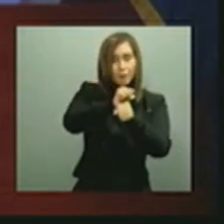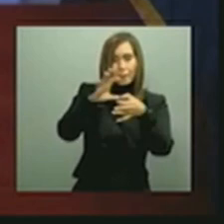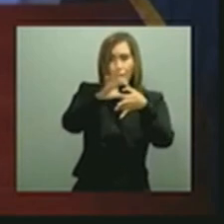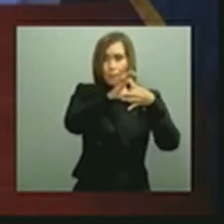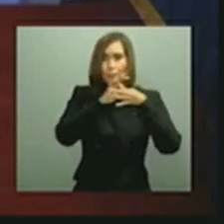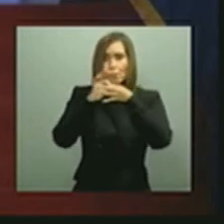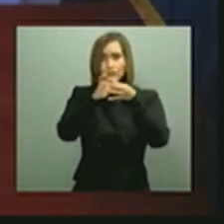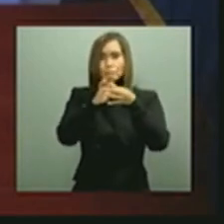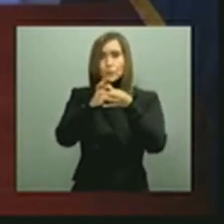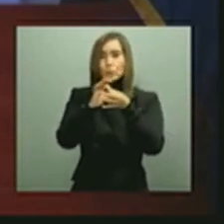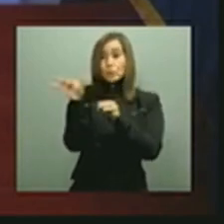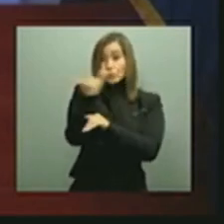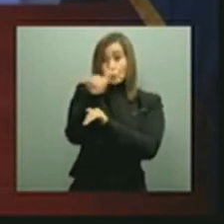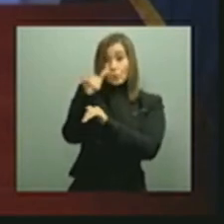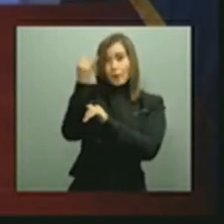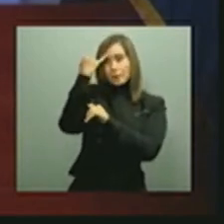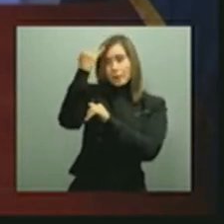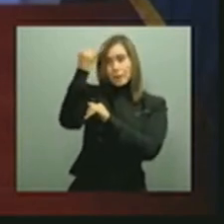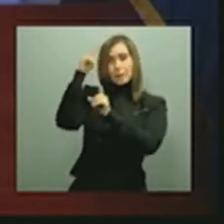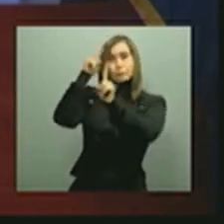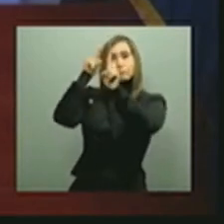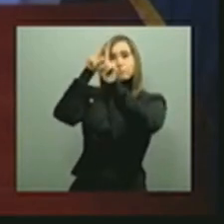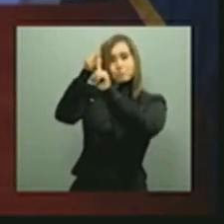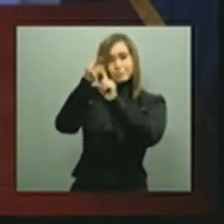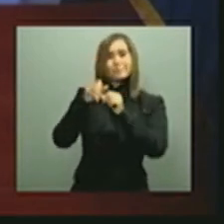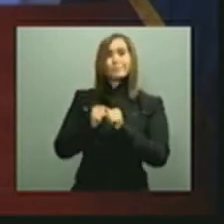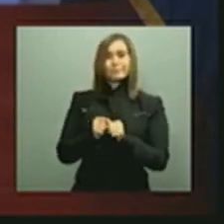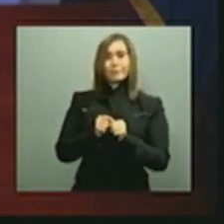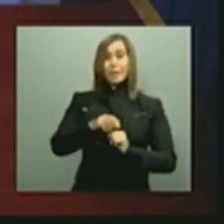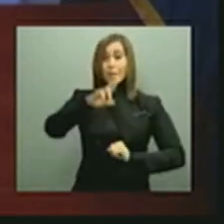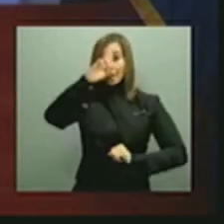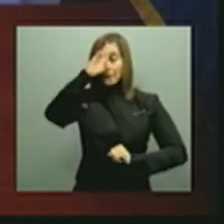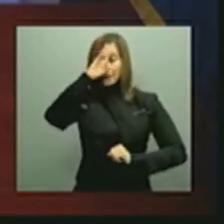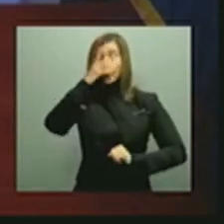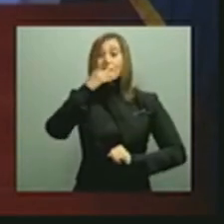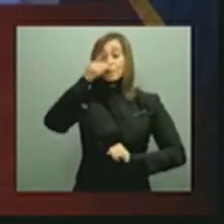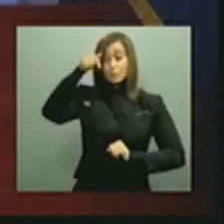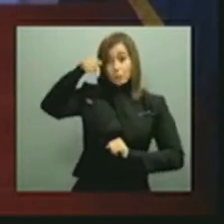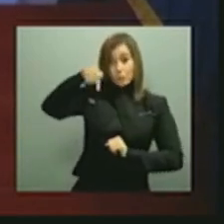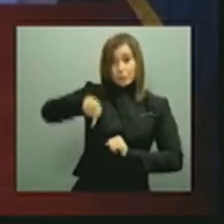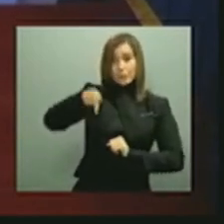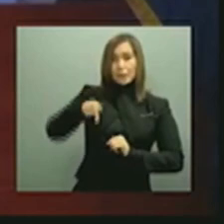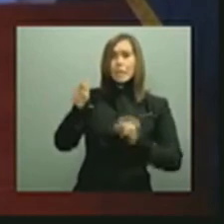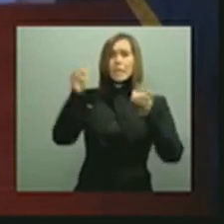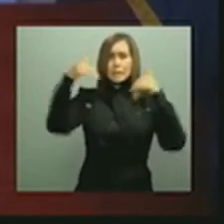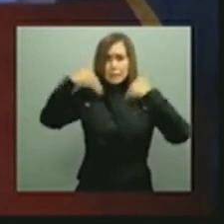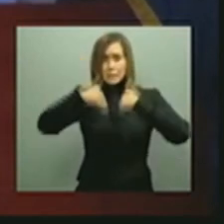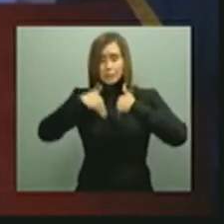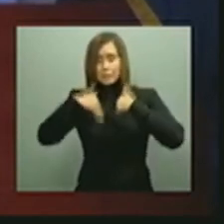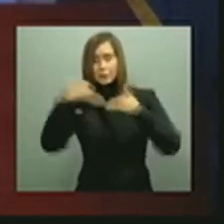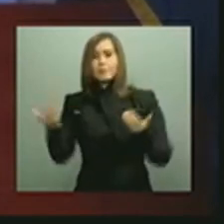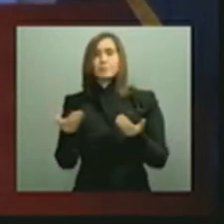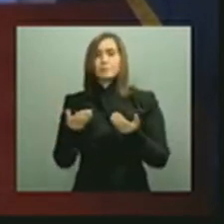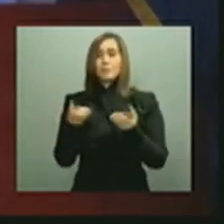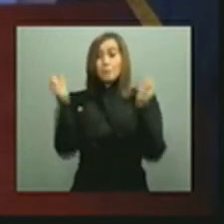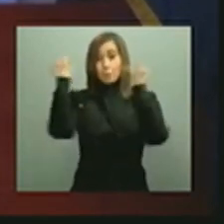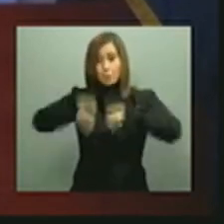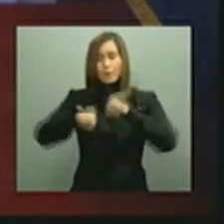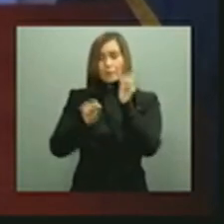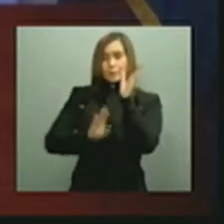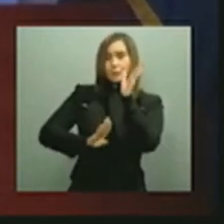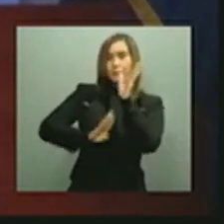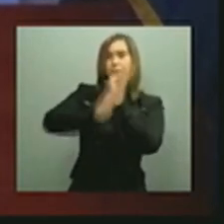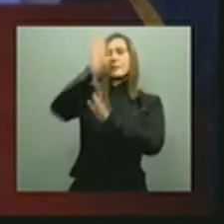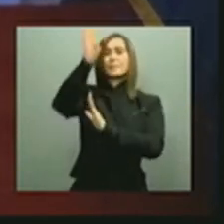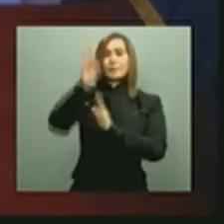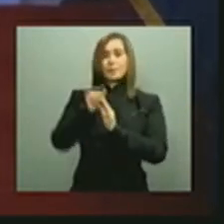parte de la reforma de la modernización del Estado, la reforma por la calidad educativa para que la inversión del 4%